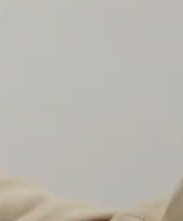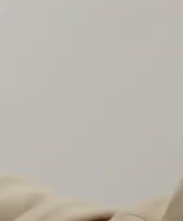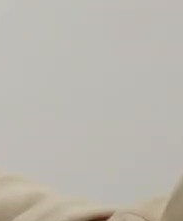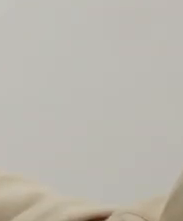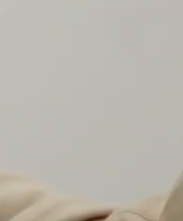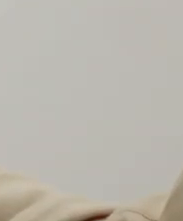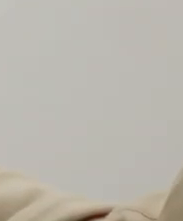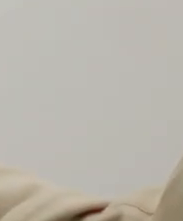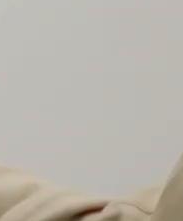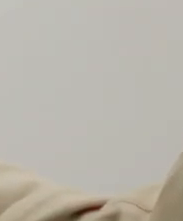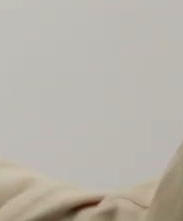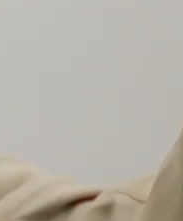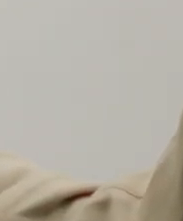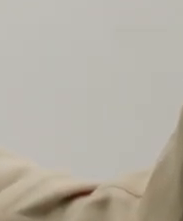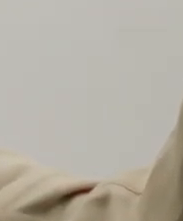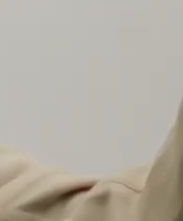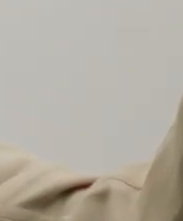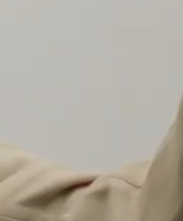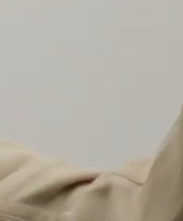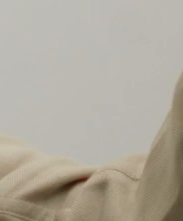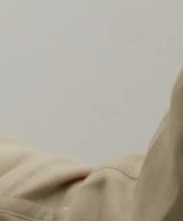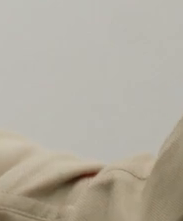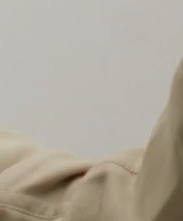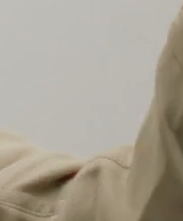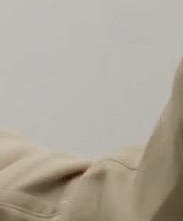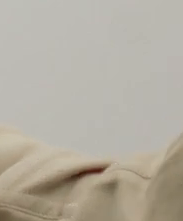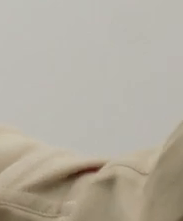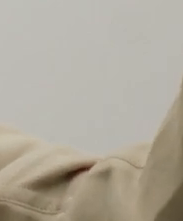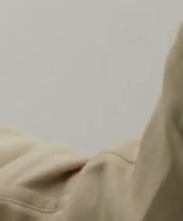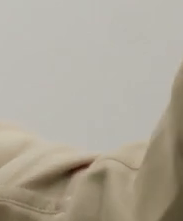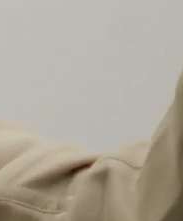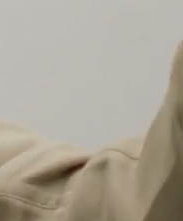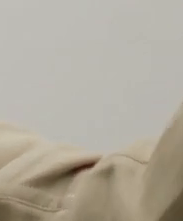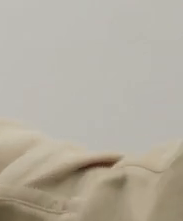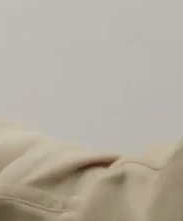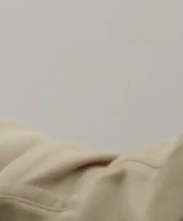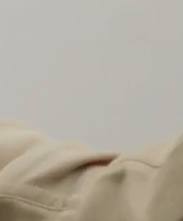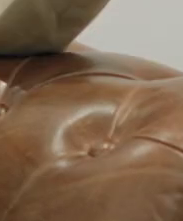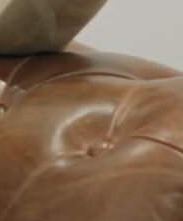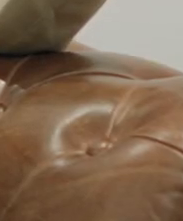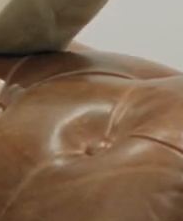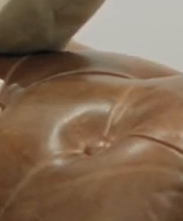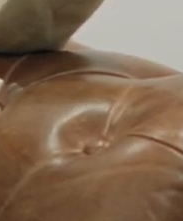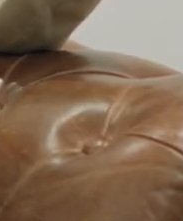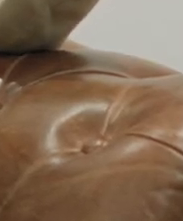El compromiso no solo tiene que ser institucional, tiene que ser de todas y cada una de las personas.